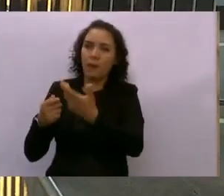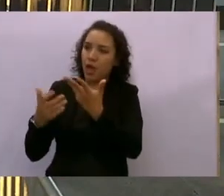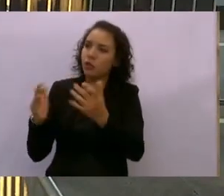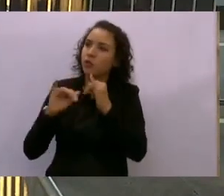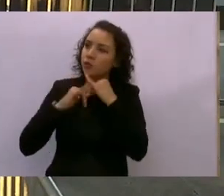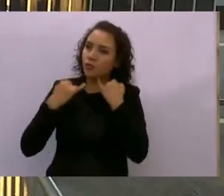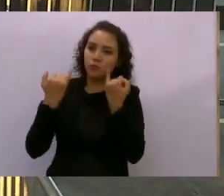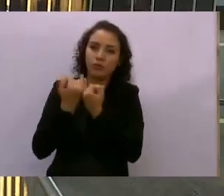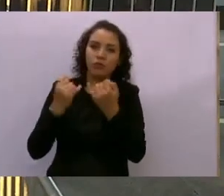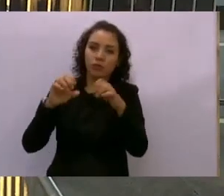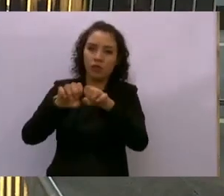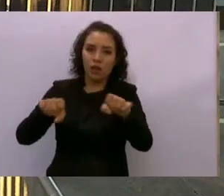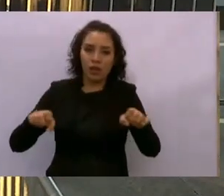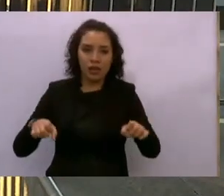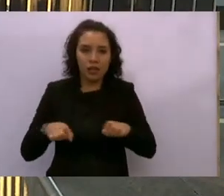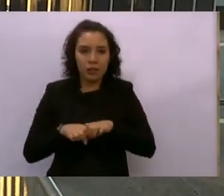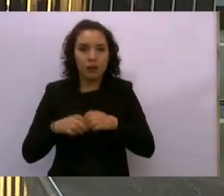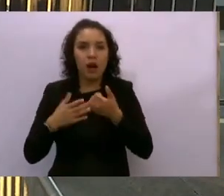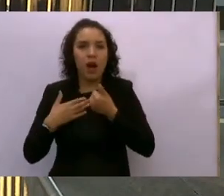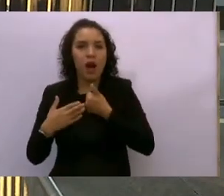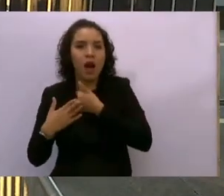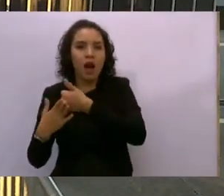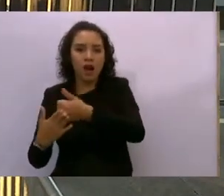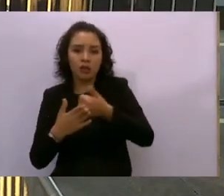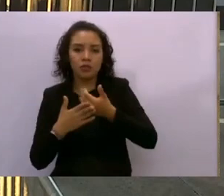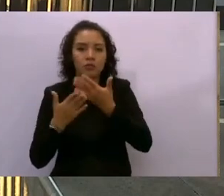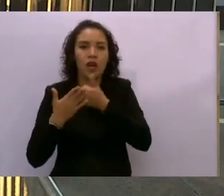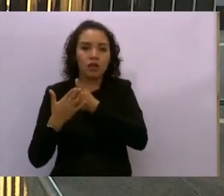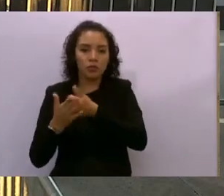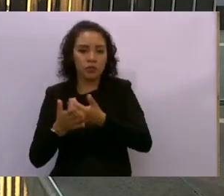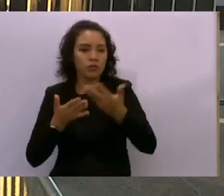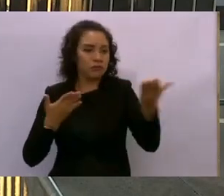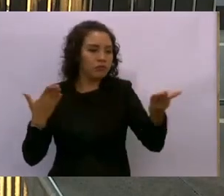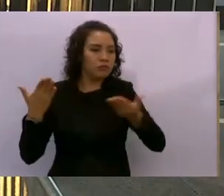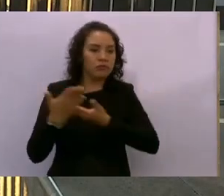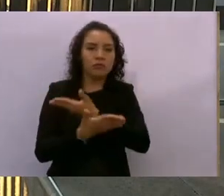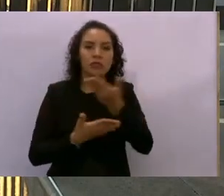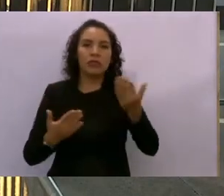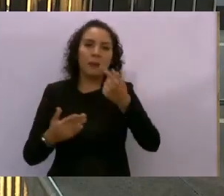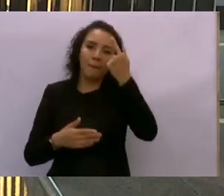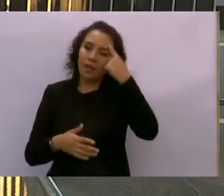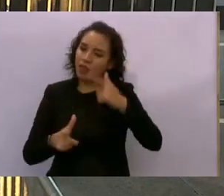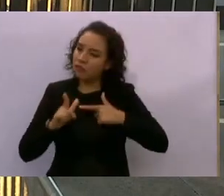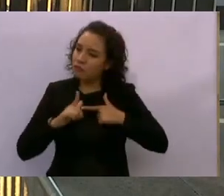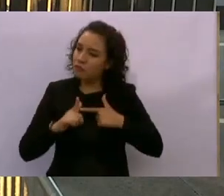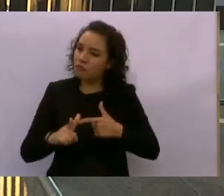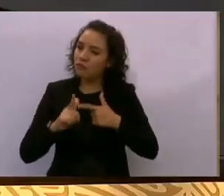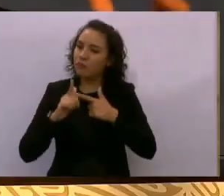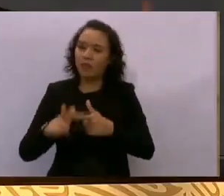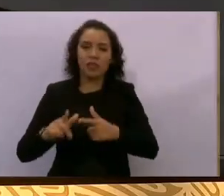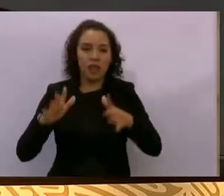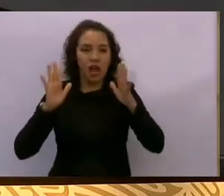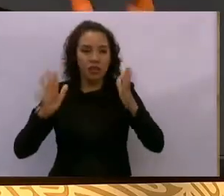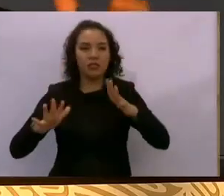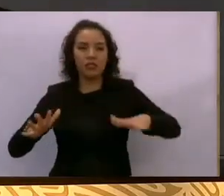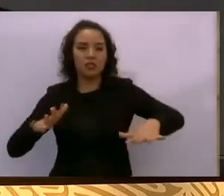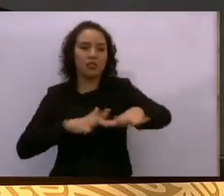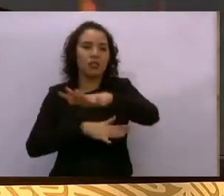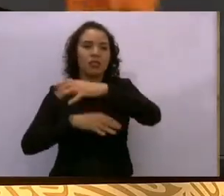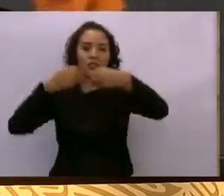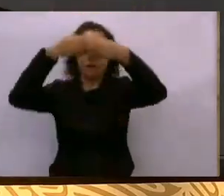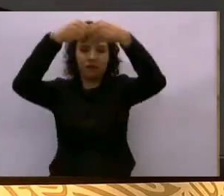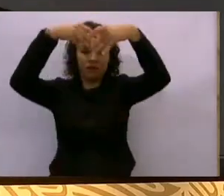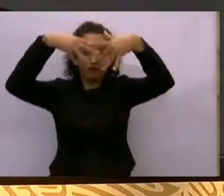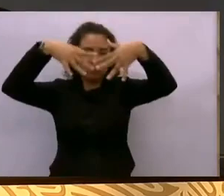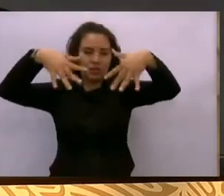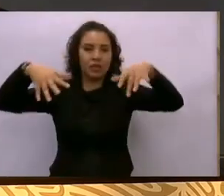que él nos ayude para que terminemos de establecer un sistema de salud público